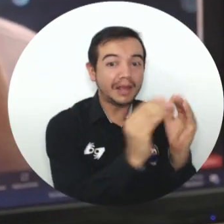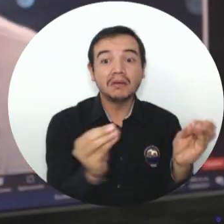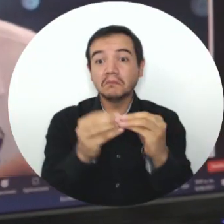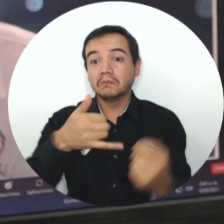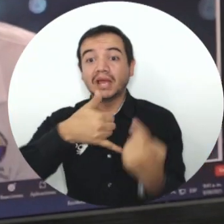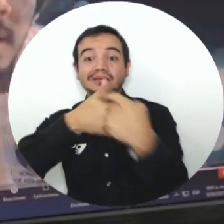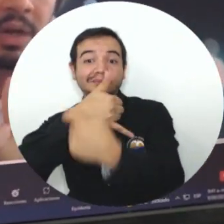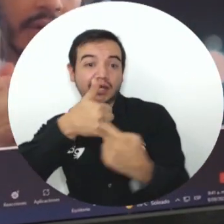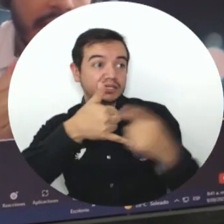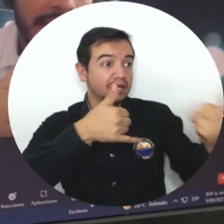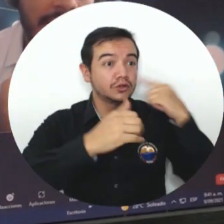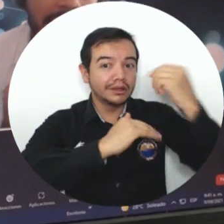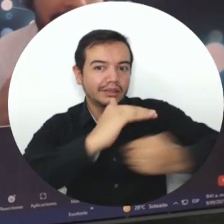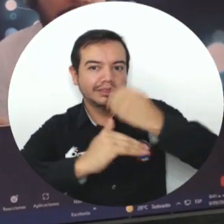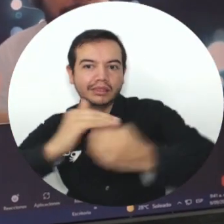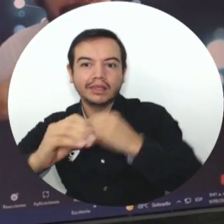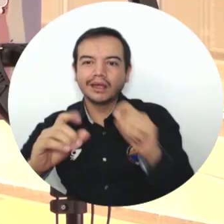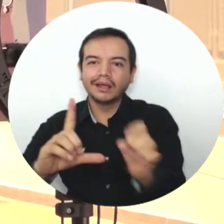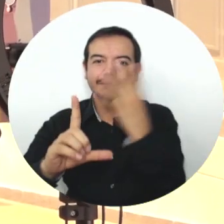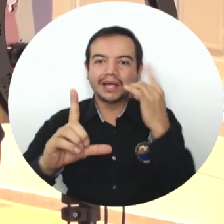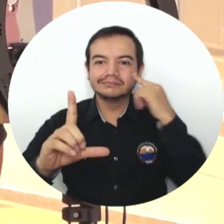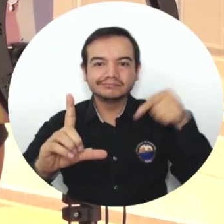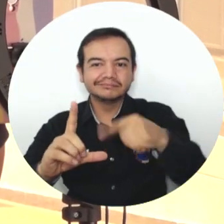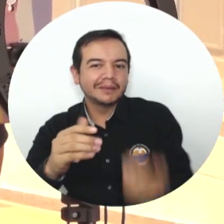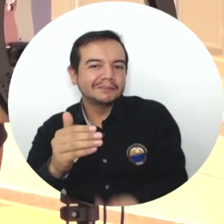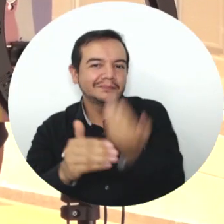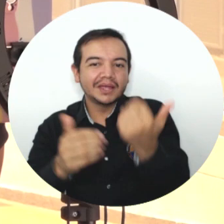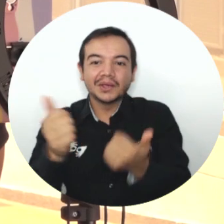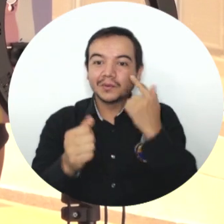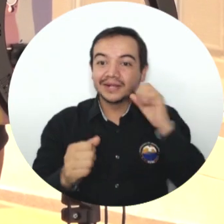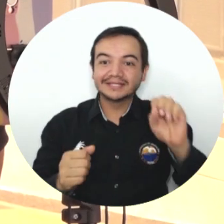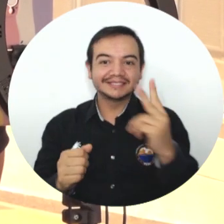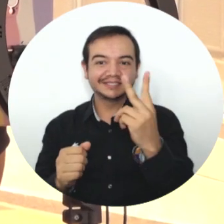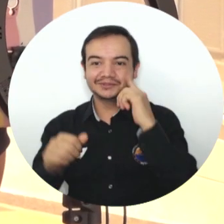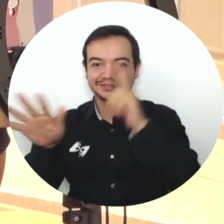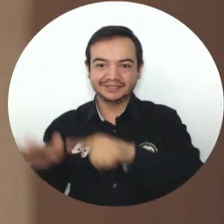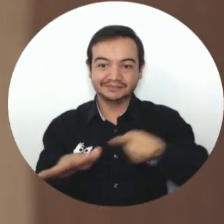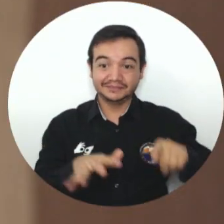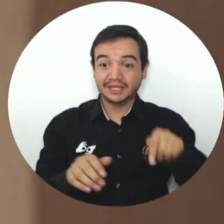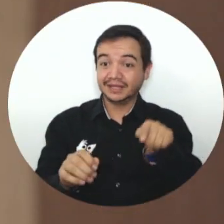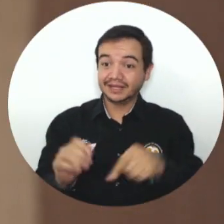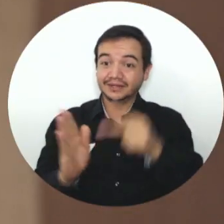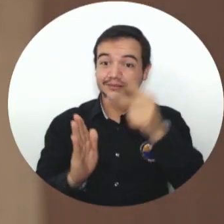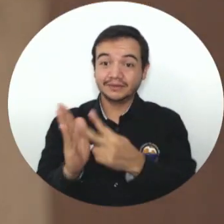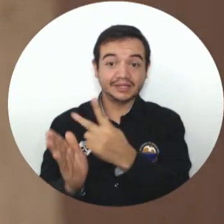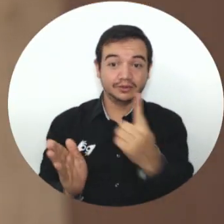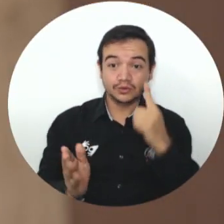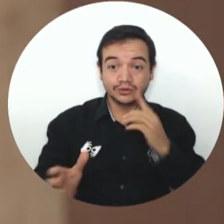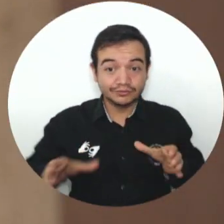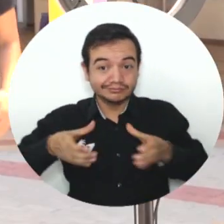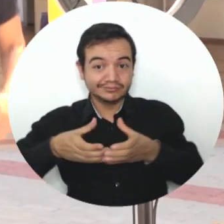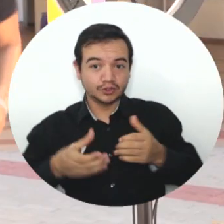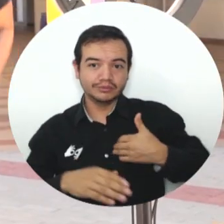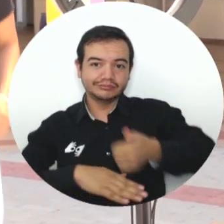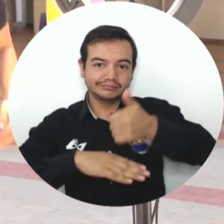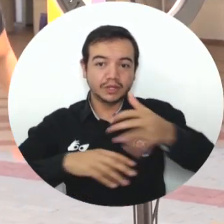los nuevos estudiantes iniciaron sus actividades académicas correspondientes al segundo semestre de 2021 con la bienvenida de directivos y